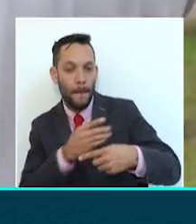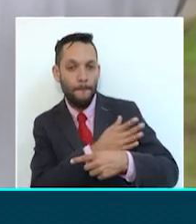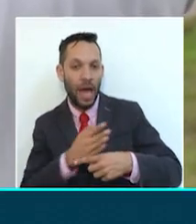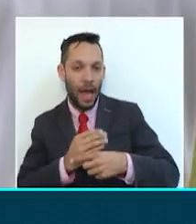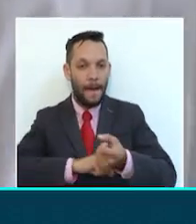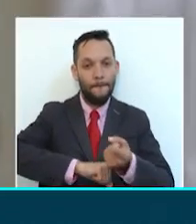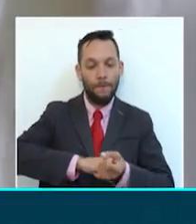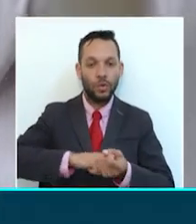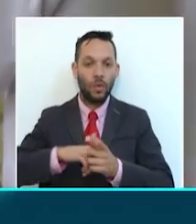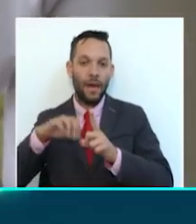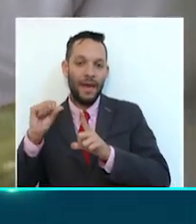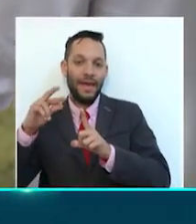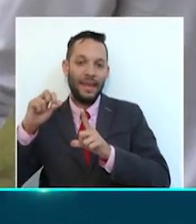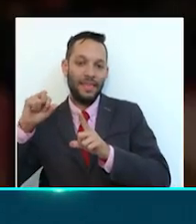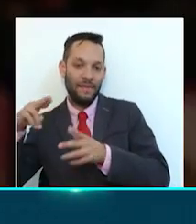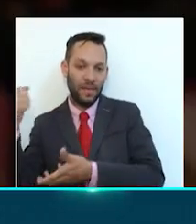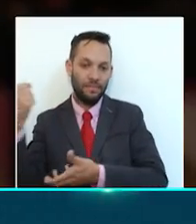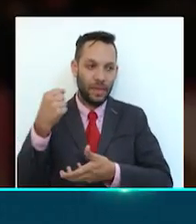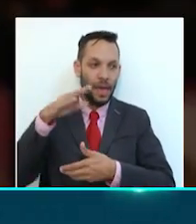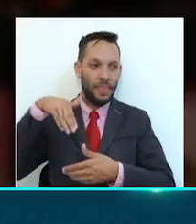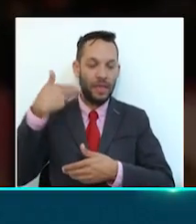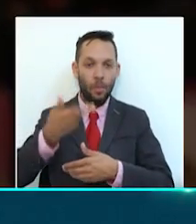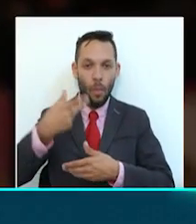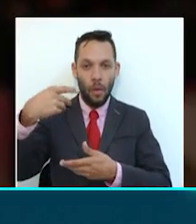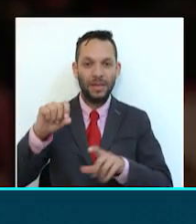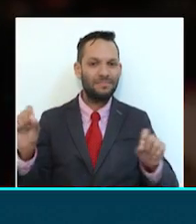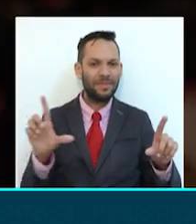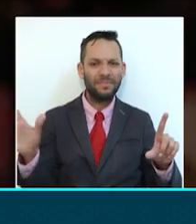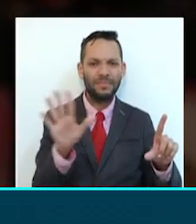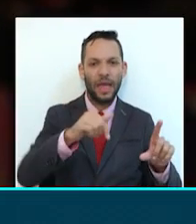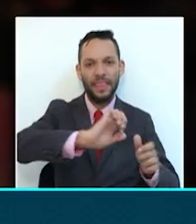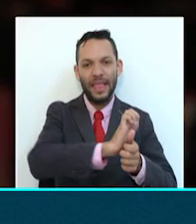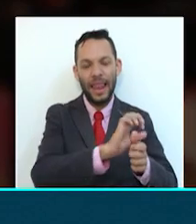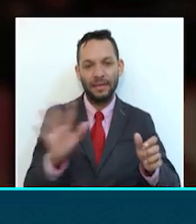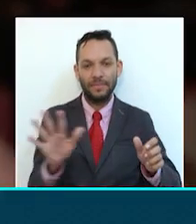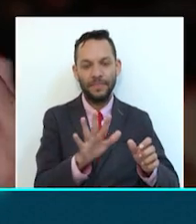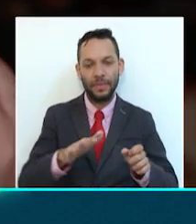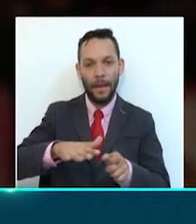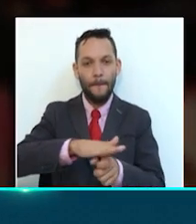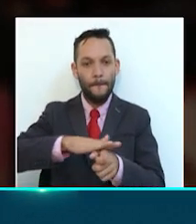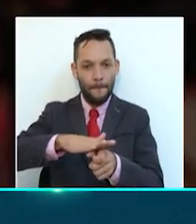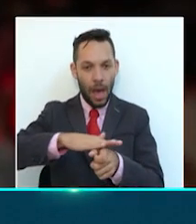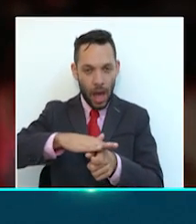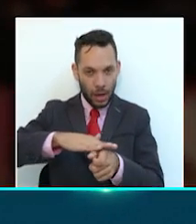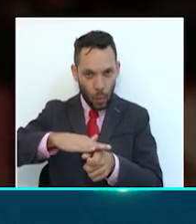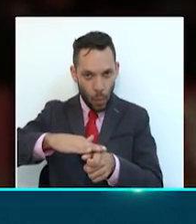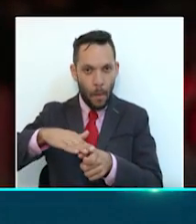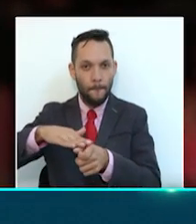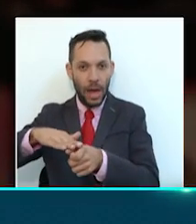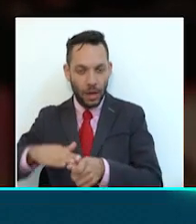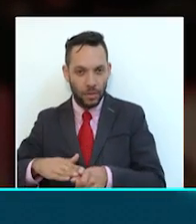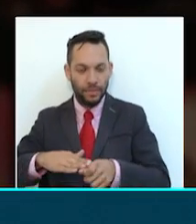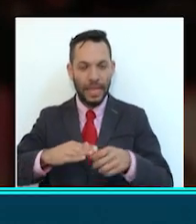Nacional de Televisión para el canal Telecafé. La historia de Barrio Enjaulado es un barrio de estrato